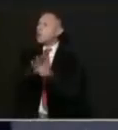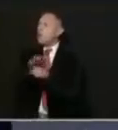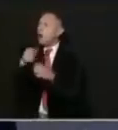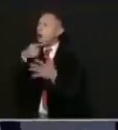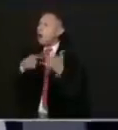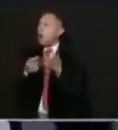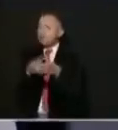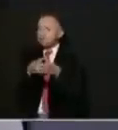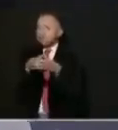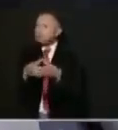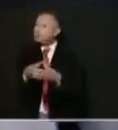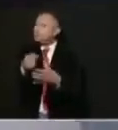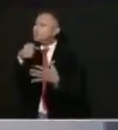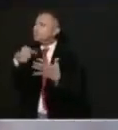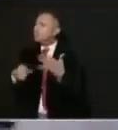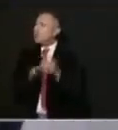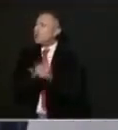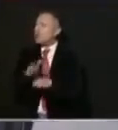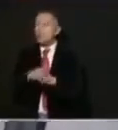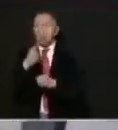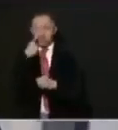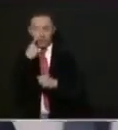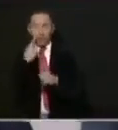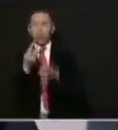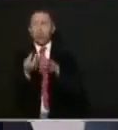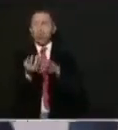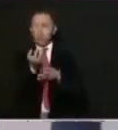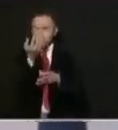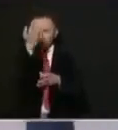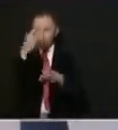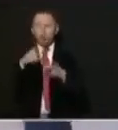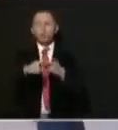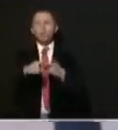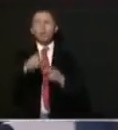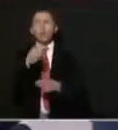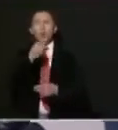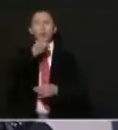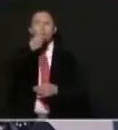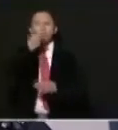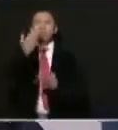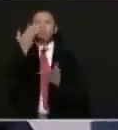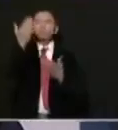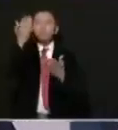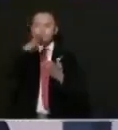se le entrega? Bueno, aparte del humo y de las oraciones que le van a ofrecer,